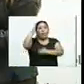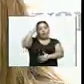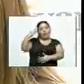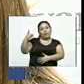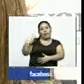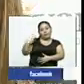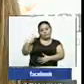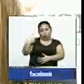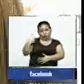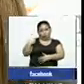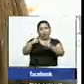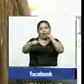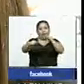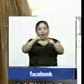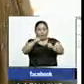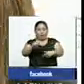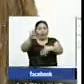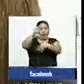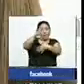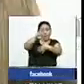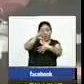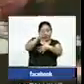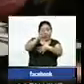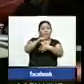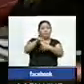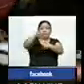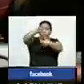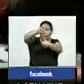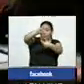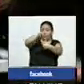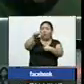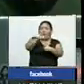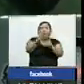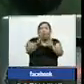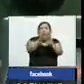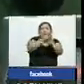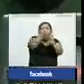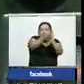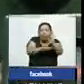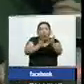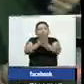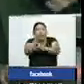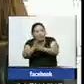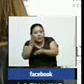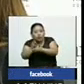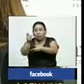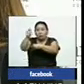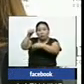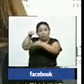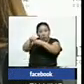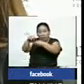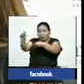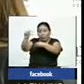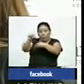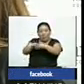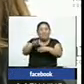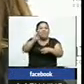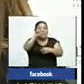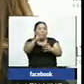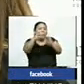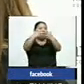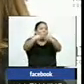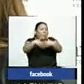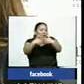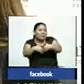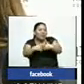ejecutiva del Sistema B América Central, el modelo trae varios beneficios como el acceso al financiamiento. Cuando hablamos de empresas B, estamos